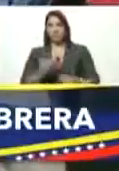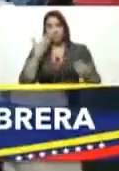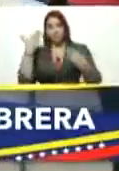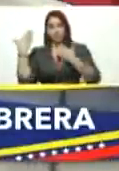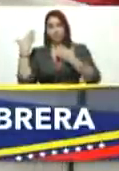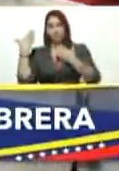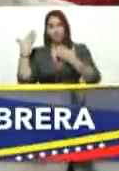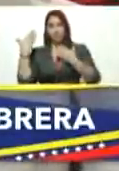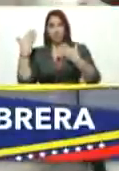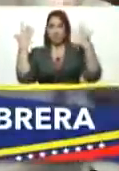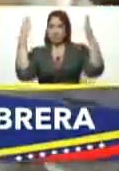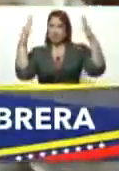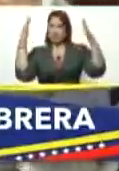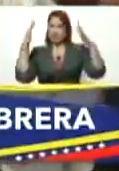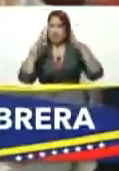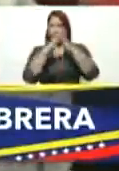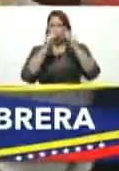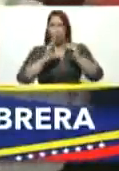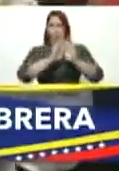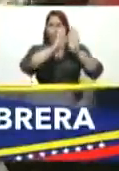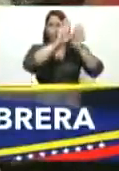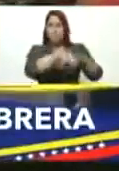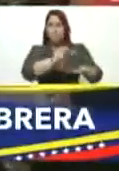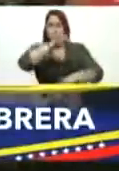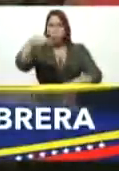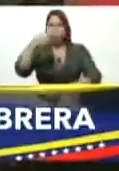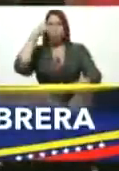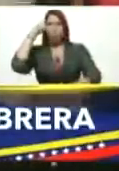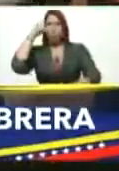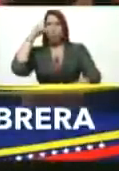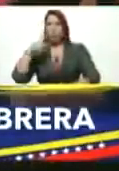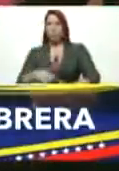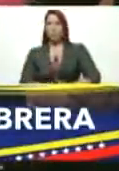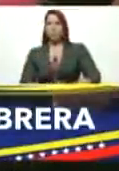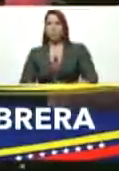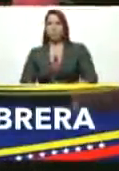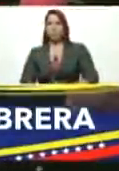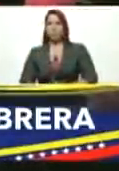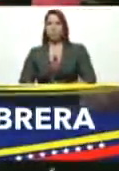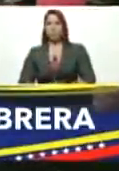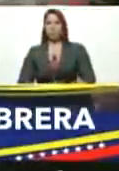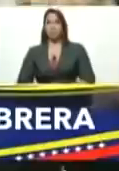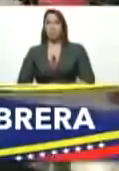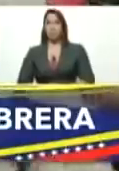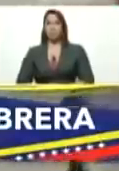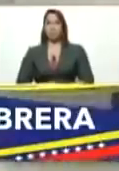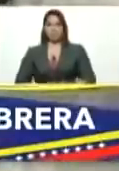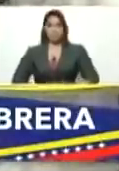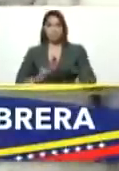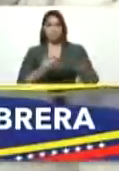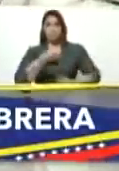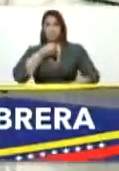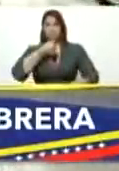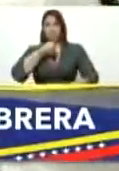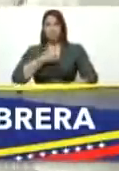vamos a darle todo el apoyo a jorge arriaza vamos a dar el micrófono